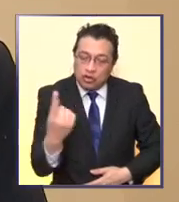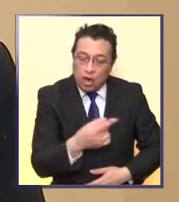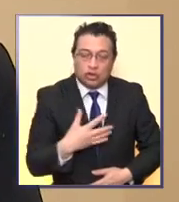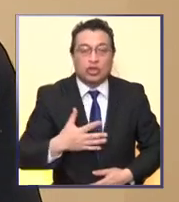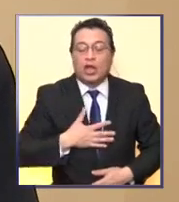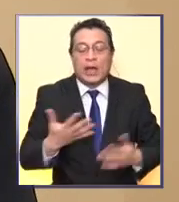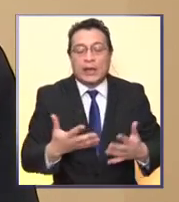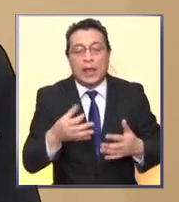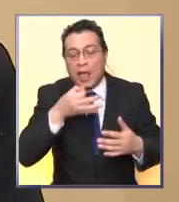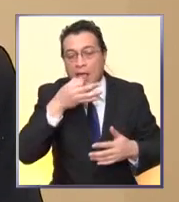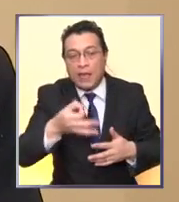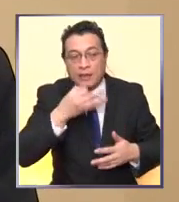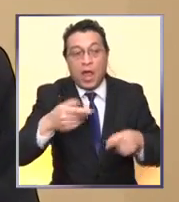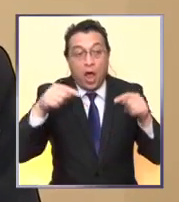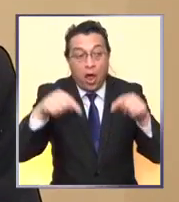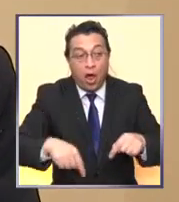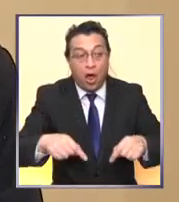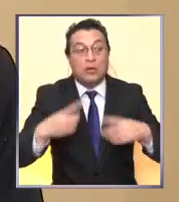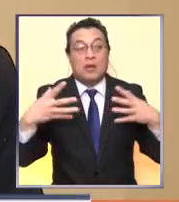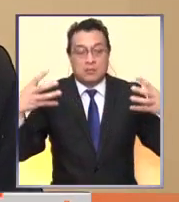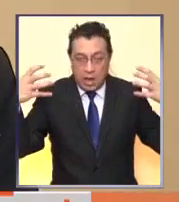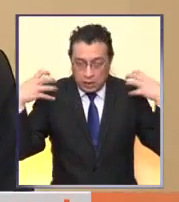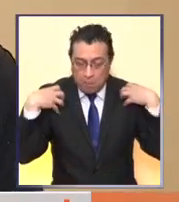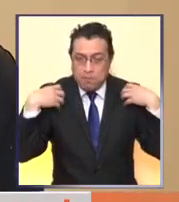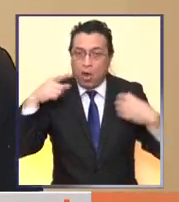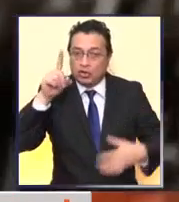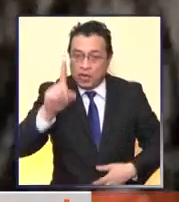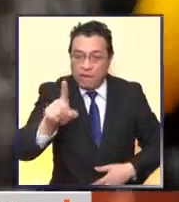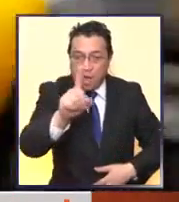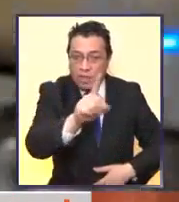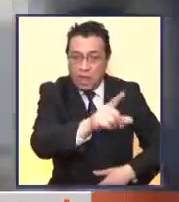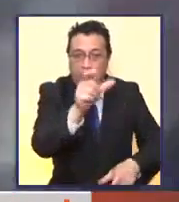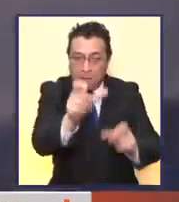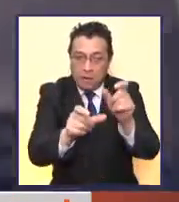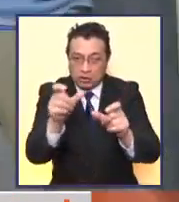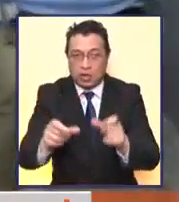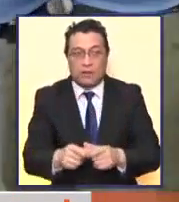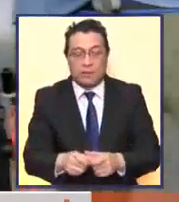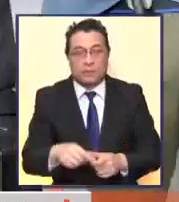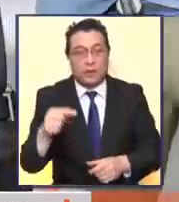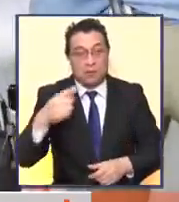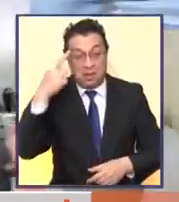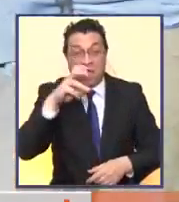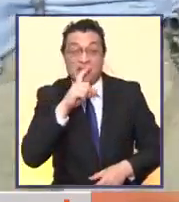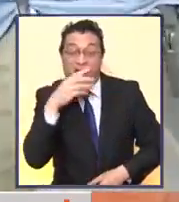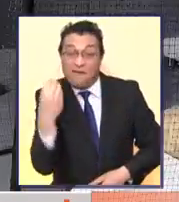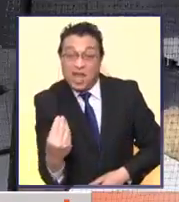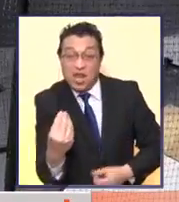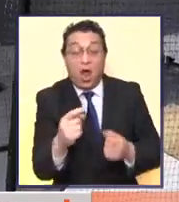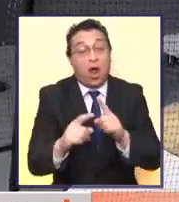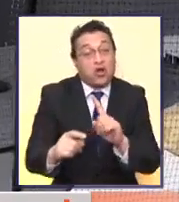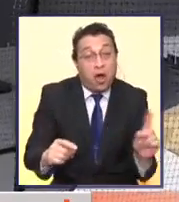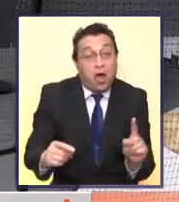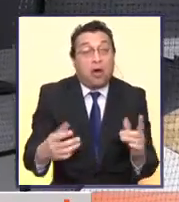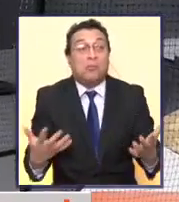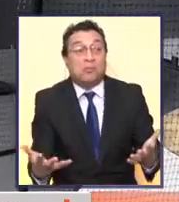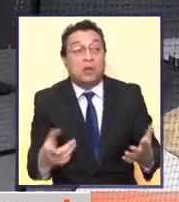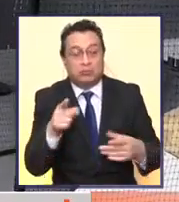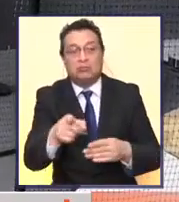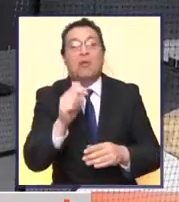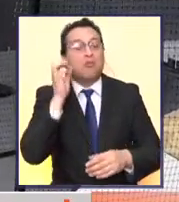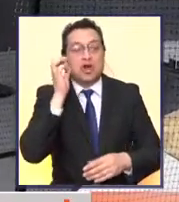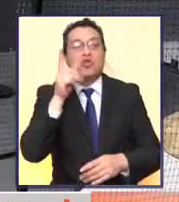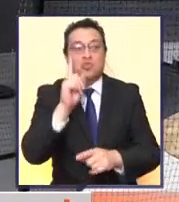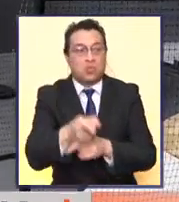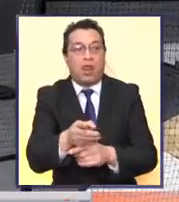generando hoy día es un acto de responsabilidad en la gente. Despropósito o no, Priscila seguirá yendo al polígono